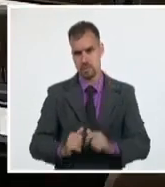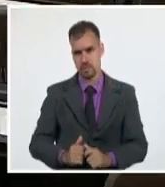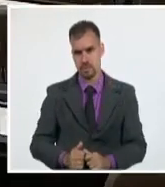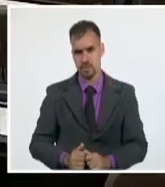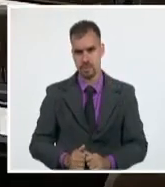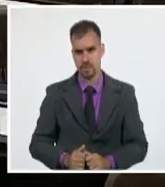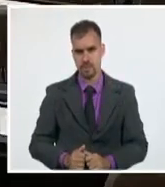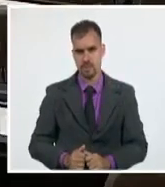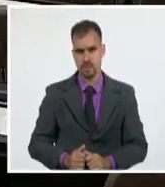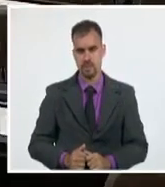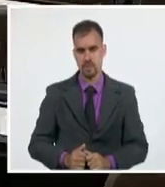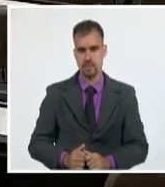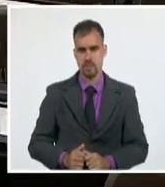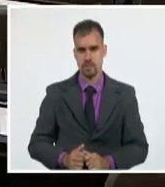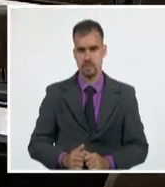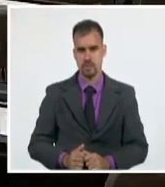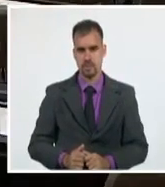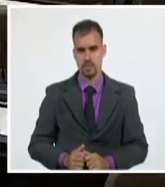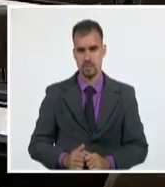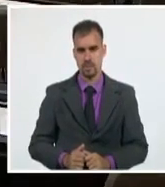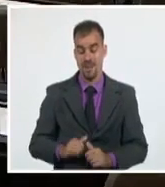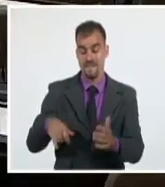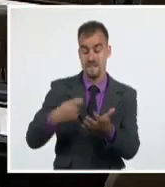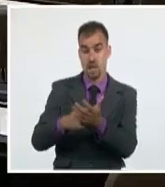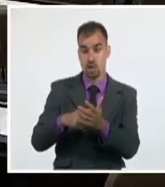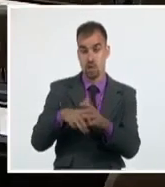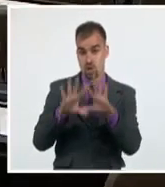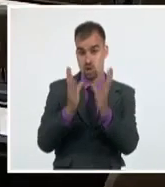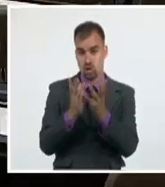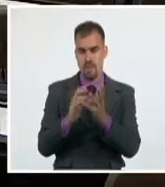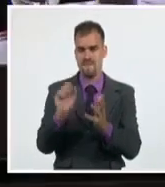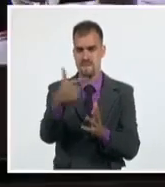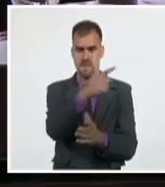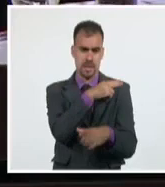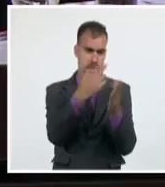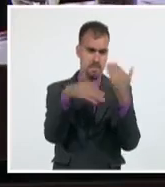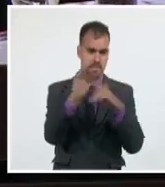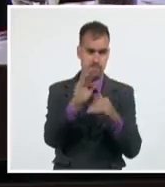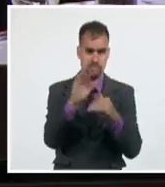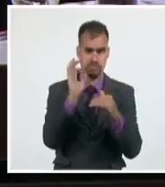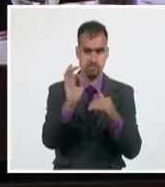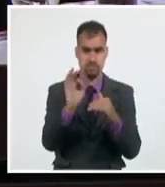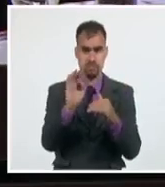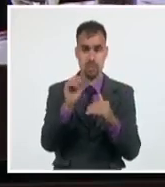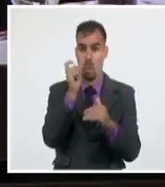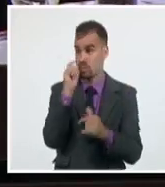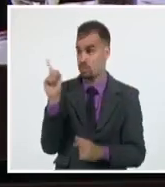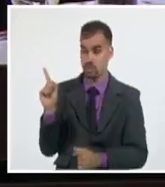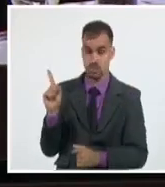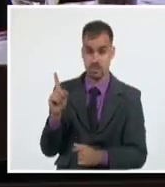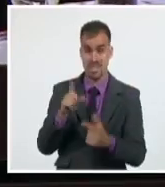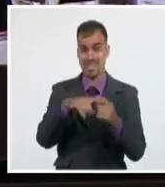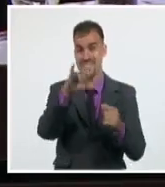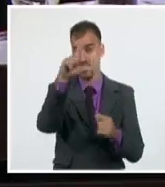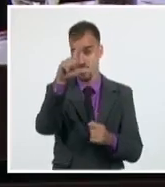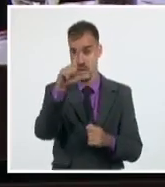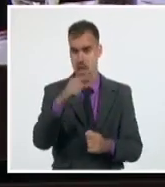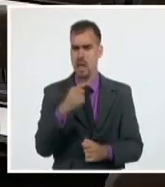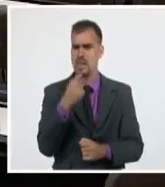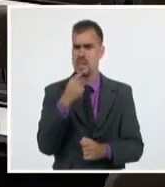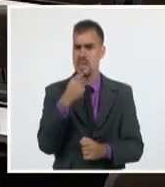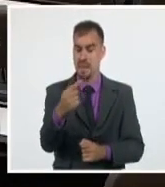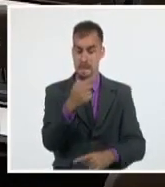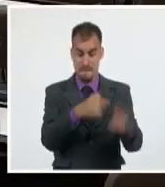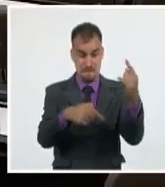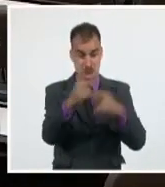A propósito del proceso inversionista, el viceprimer ministro y titular de Economía y Planificación, Alejandro Gil, puntualizó que la prioridad